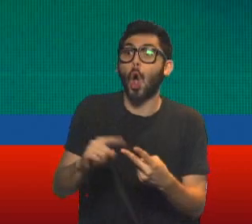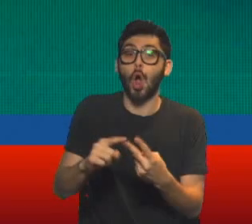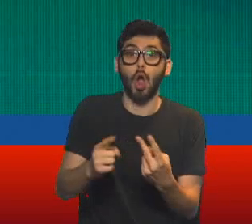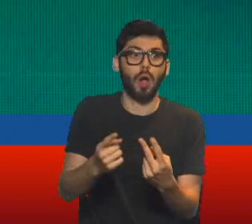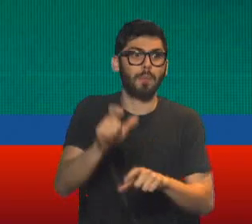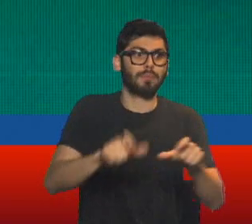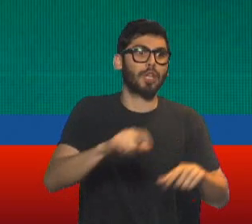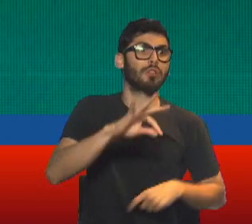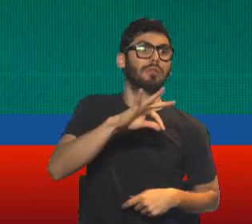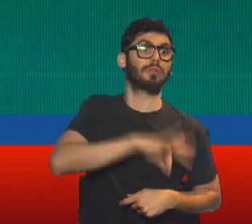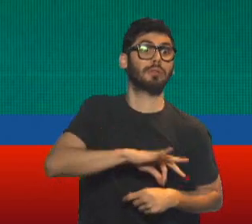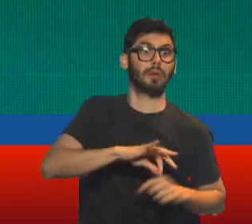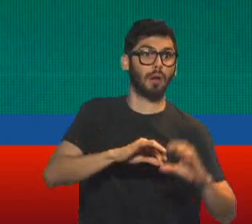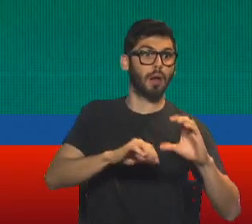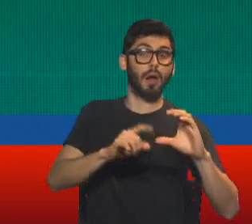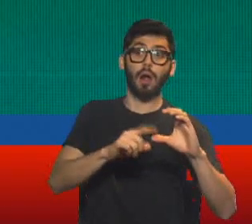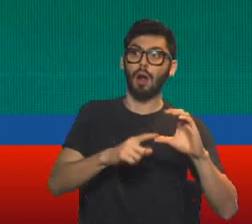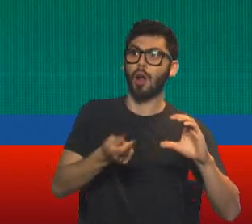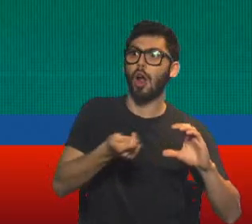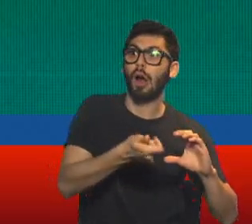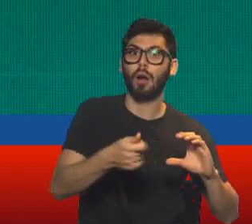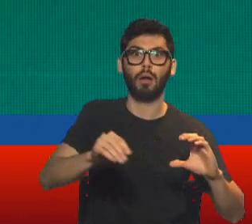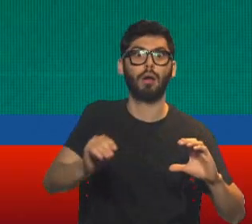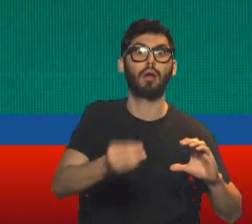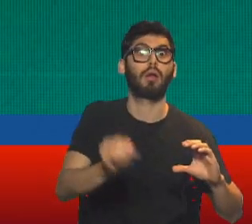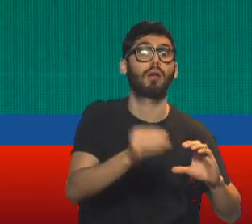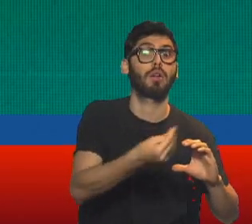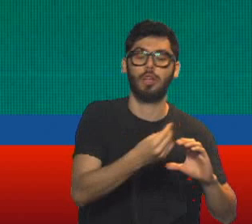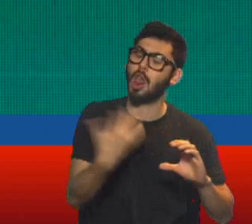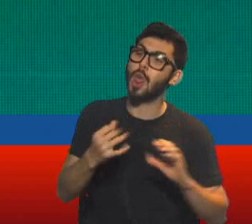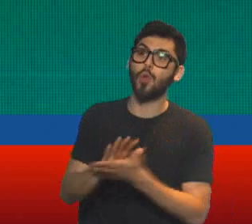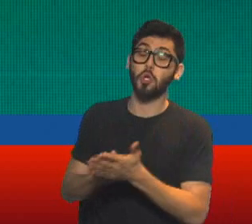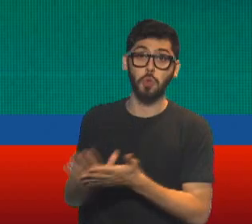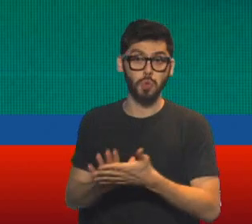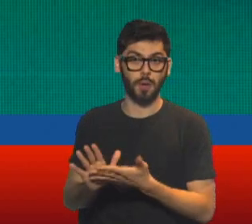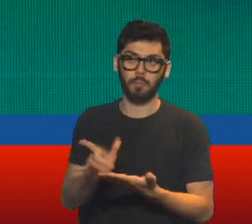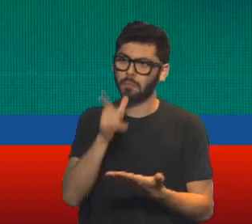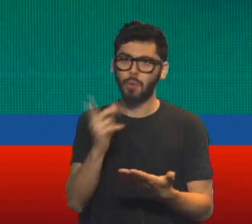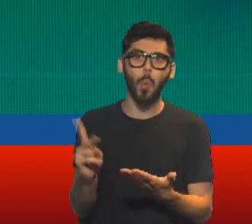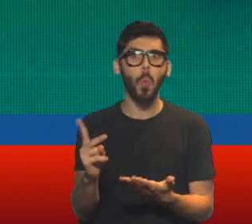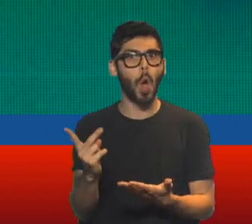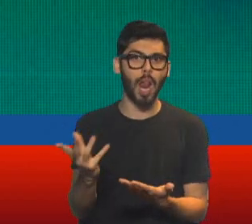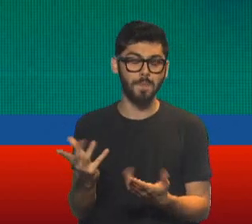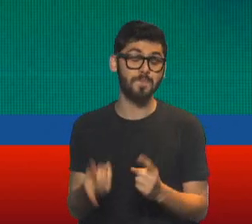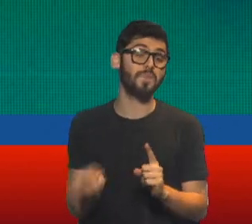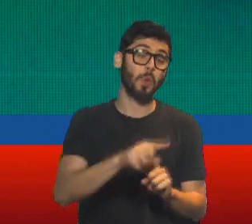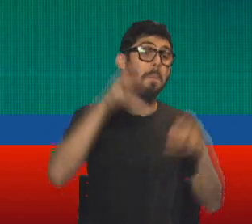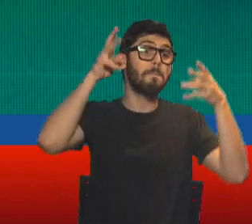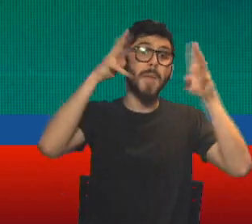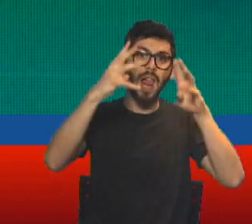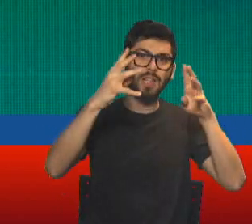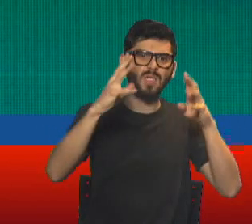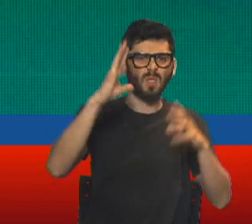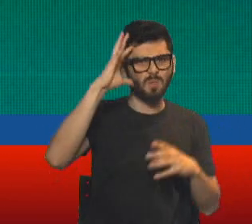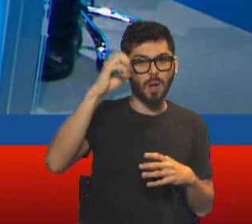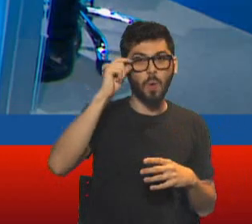poder adquisitivo. Y los fenómenos que aparecen. Milei, recordaba mientras escuchaba el informe, el libro ¿Por qué la